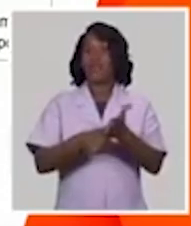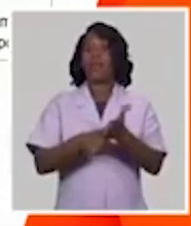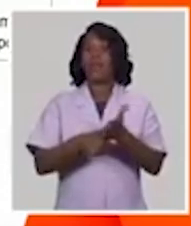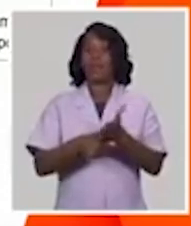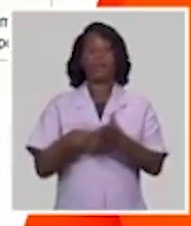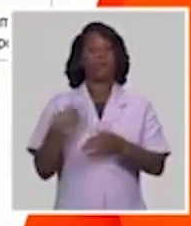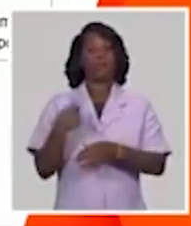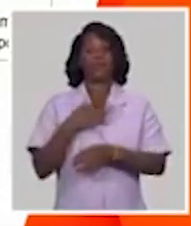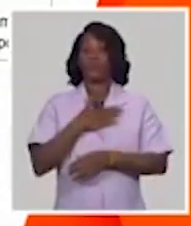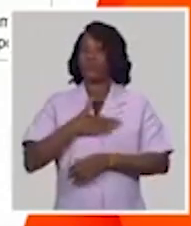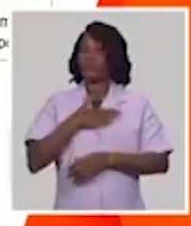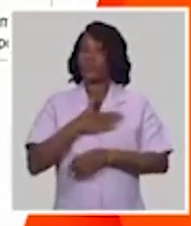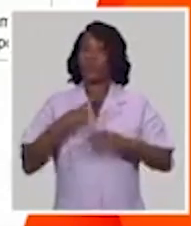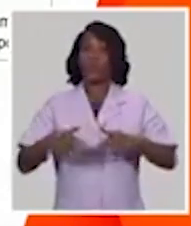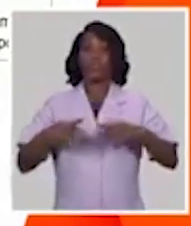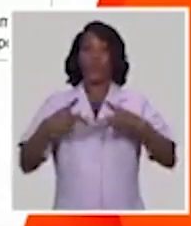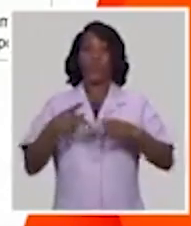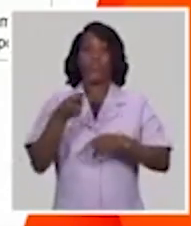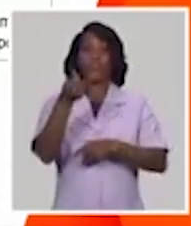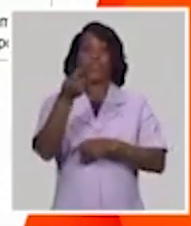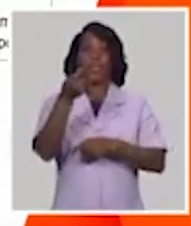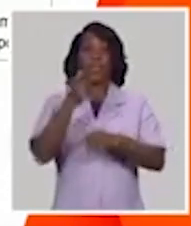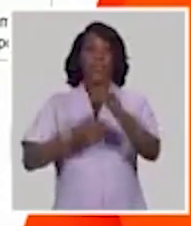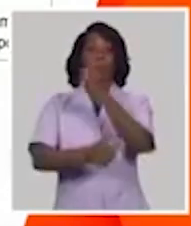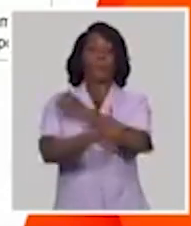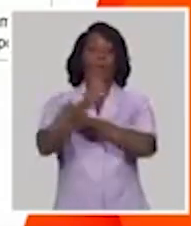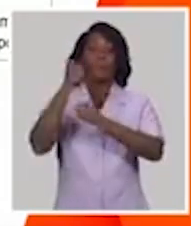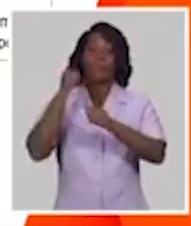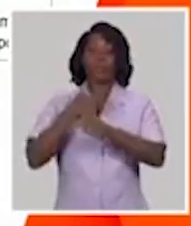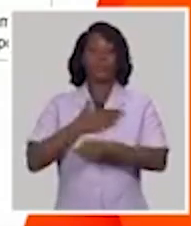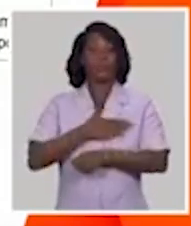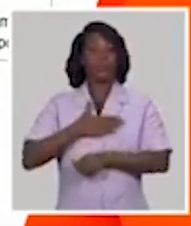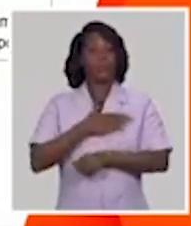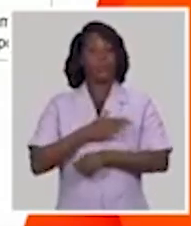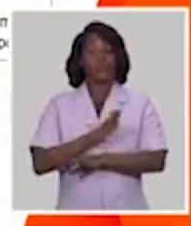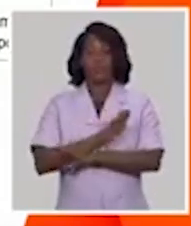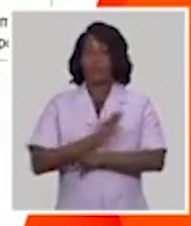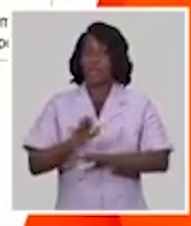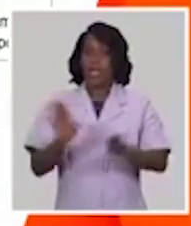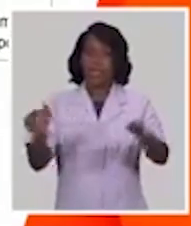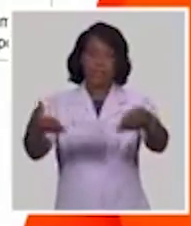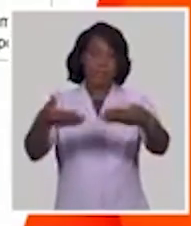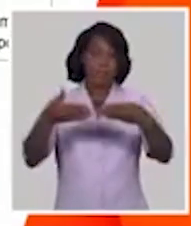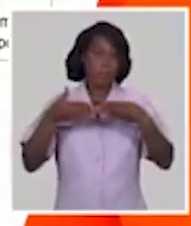del dinero o el cambio de la reserva. O sea, todo el que tenía reserva a partir del